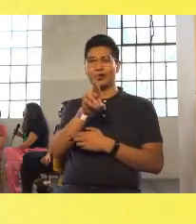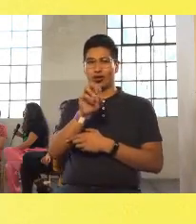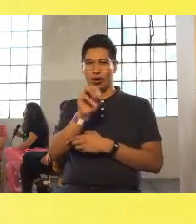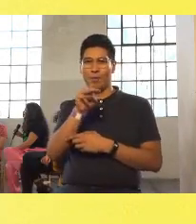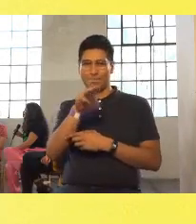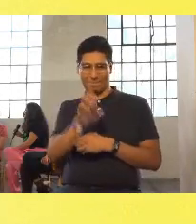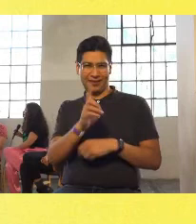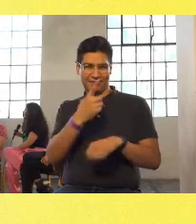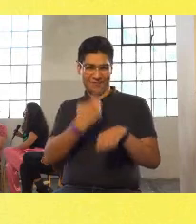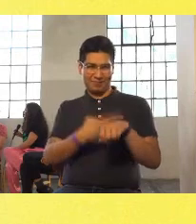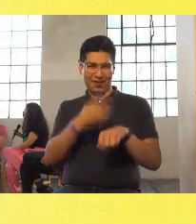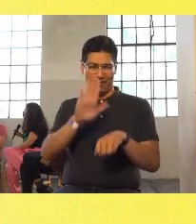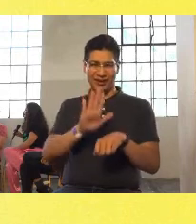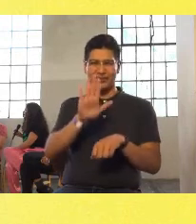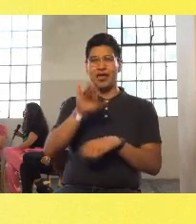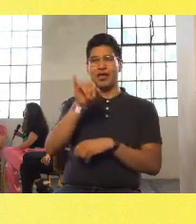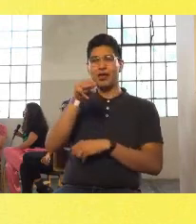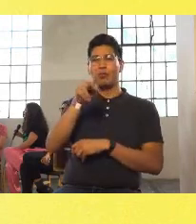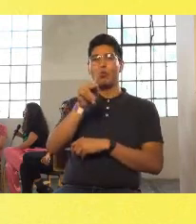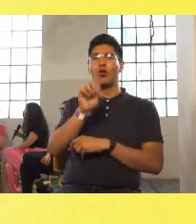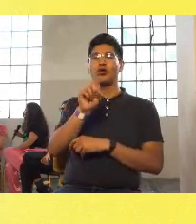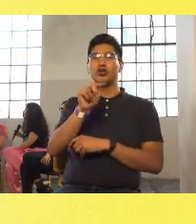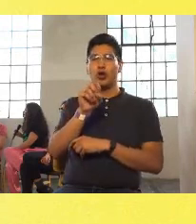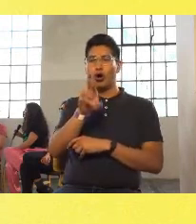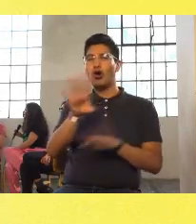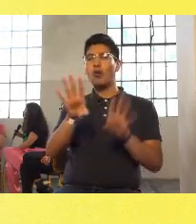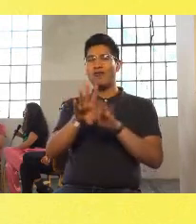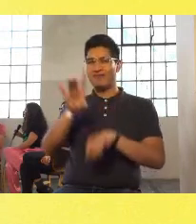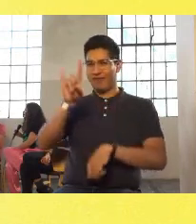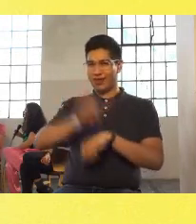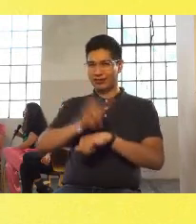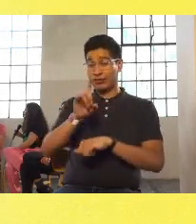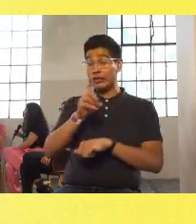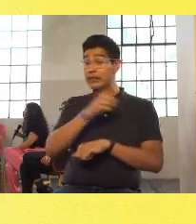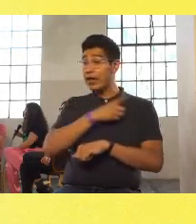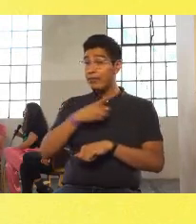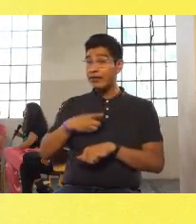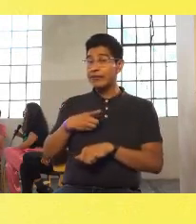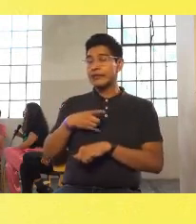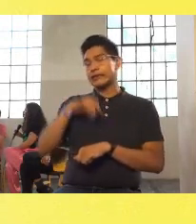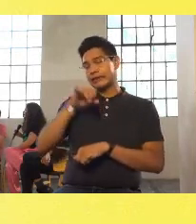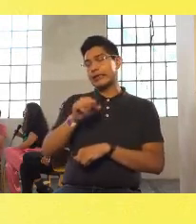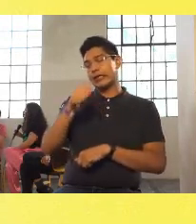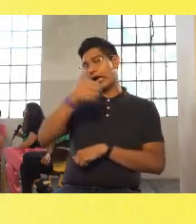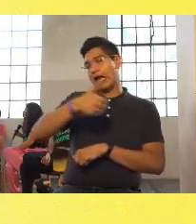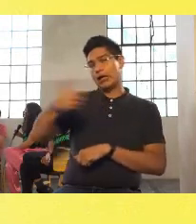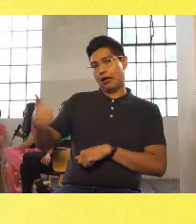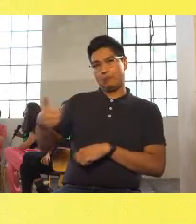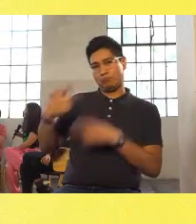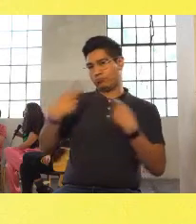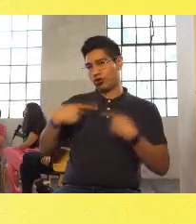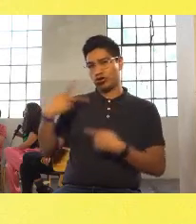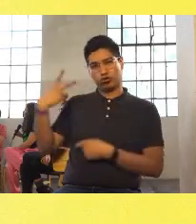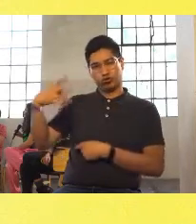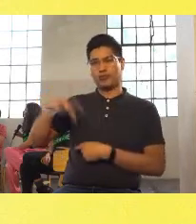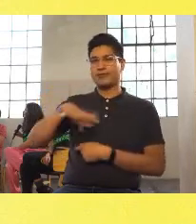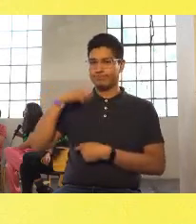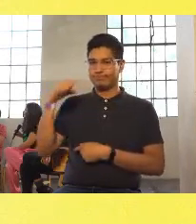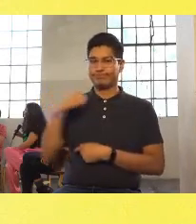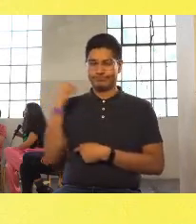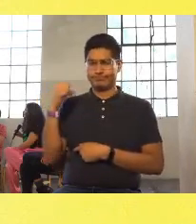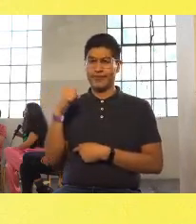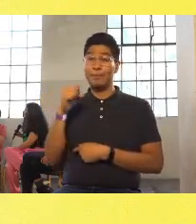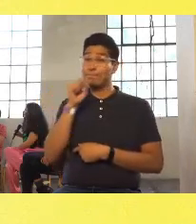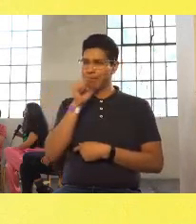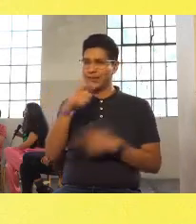que visibilizar eso y visibilizar el esfuerzo que implica también es bien importante, ¿no? Nosotras en Luchadoras hicimos un